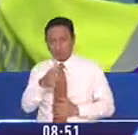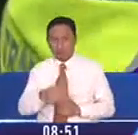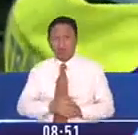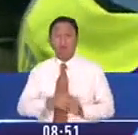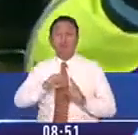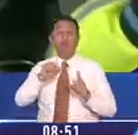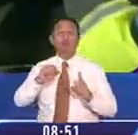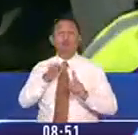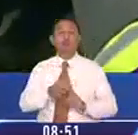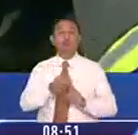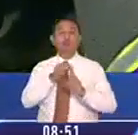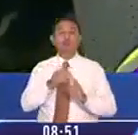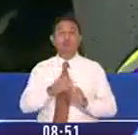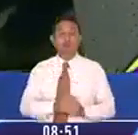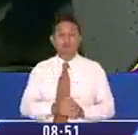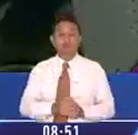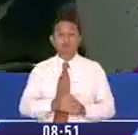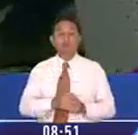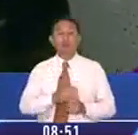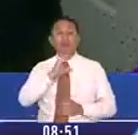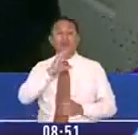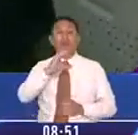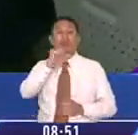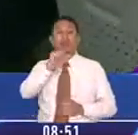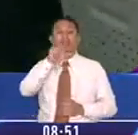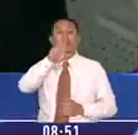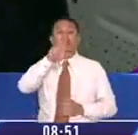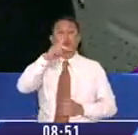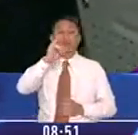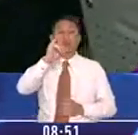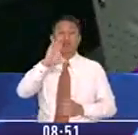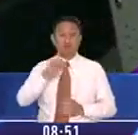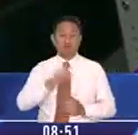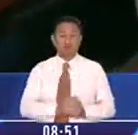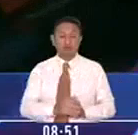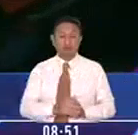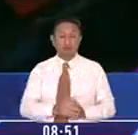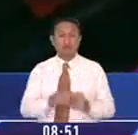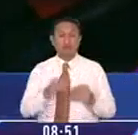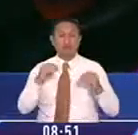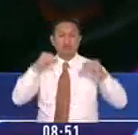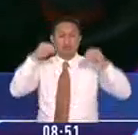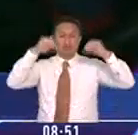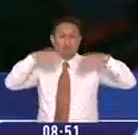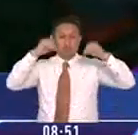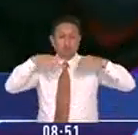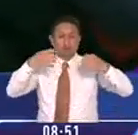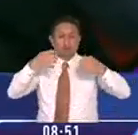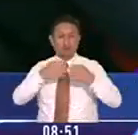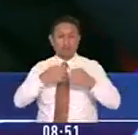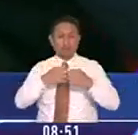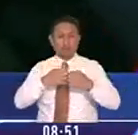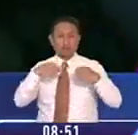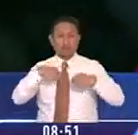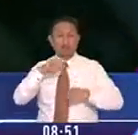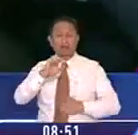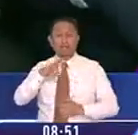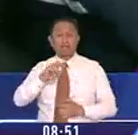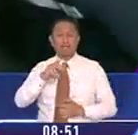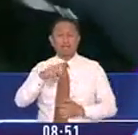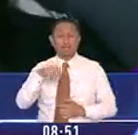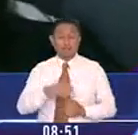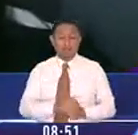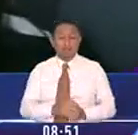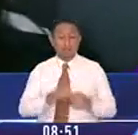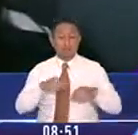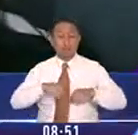sistema específico alrededor de la quebrada de Caupicho. También tenemos reportes de todo lo que son pluviómetros y estaciones climatológicas del EMAPS, también cuando existe